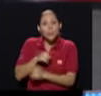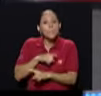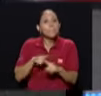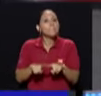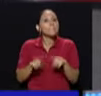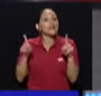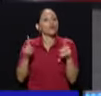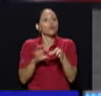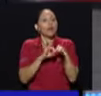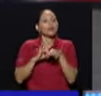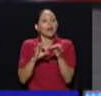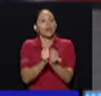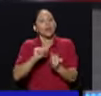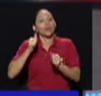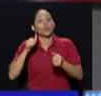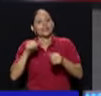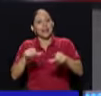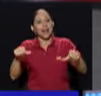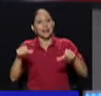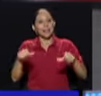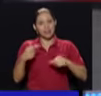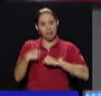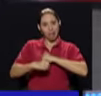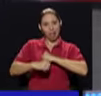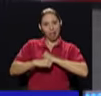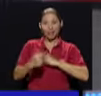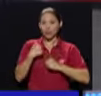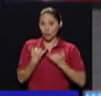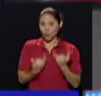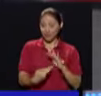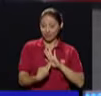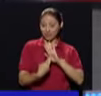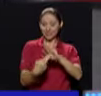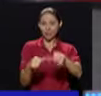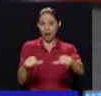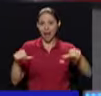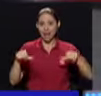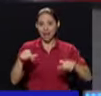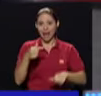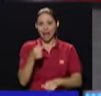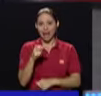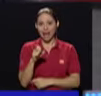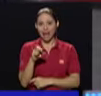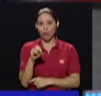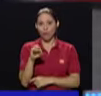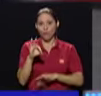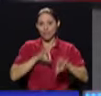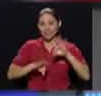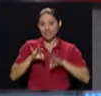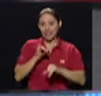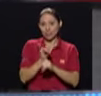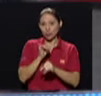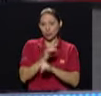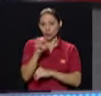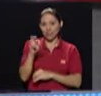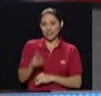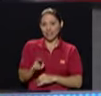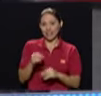áreas. Y aquí es donde voy a meter el comercial. Yo ahorita represento el área geofísica del Instituto Costarricense de Electricidad.